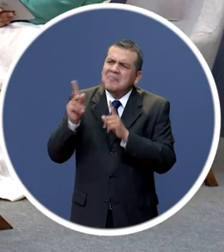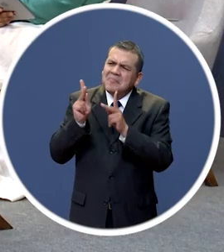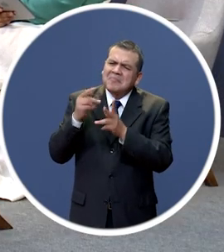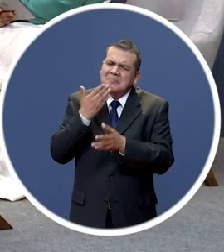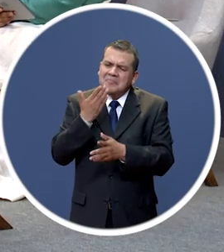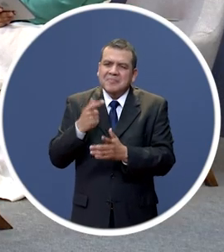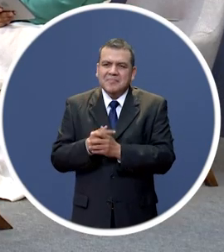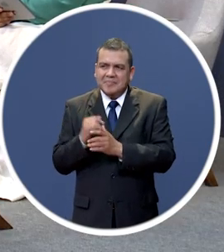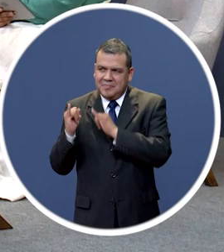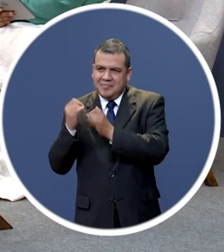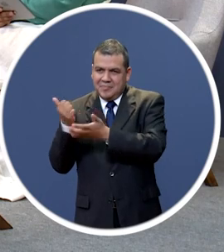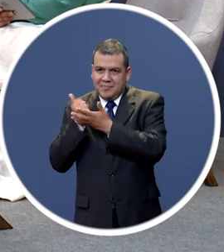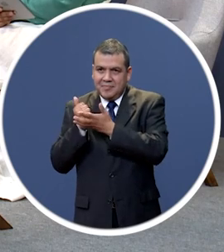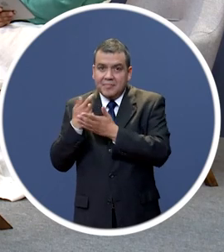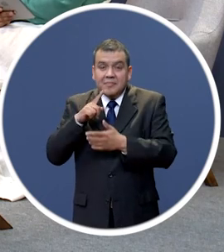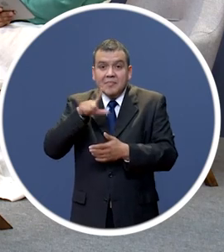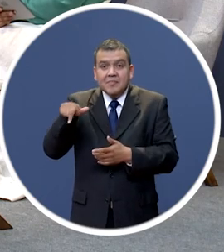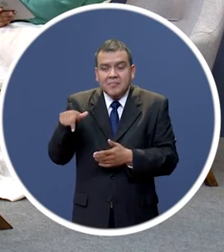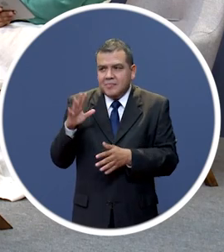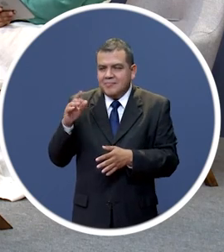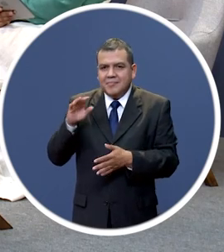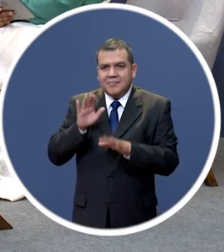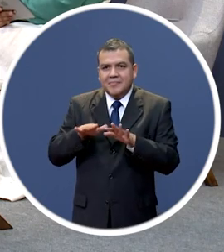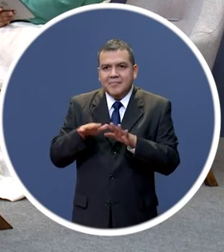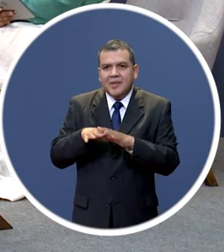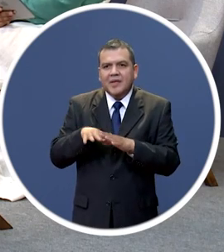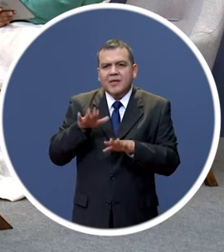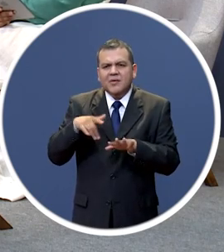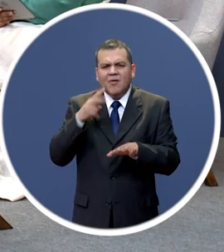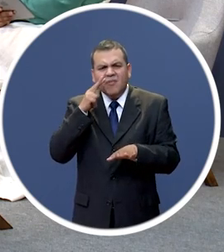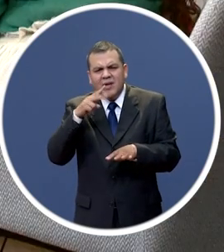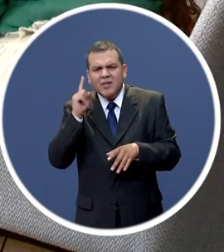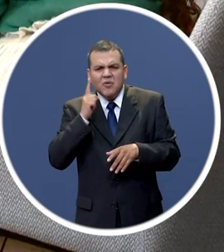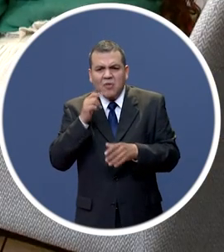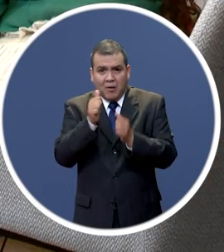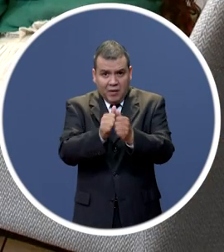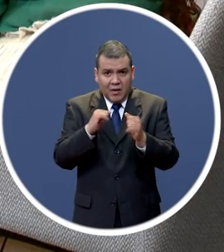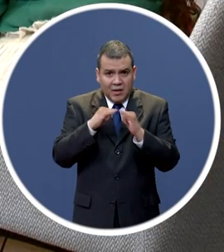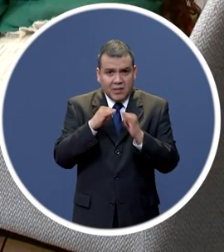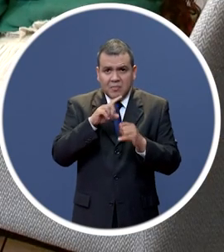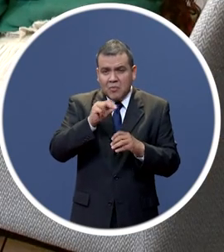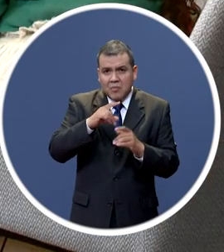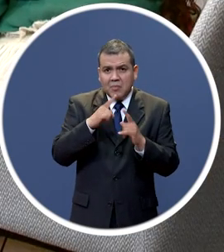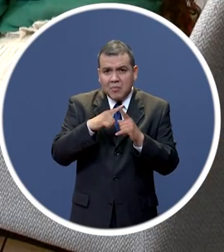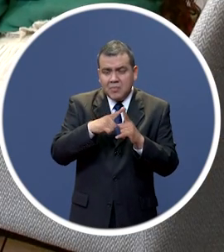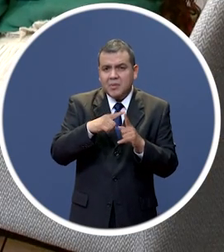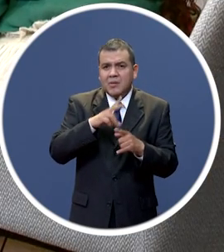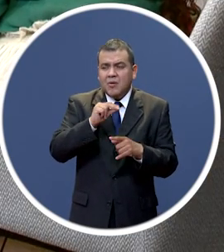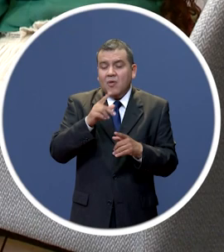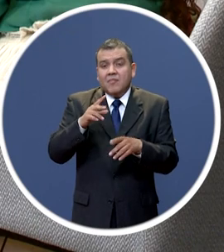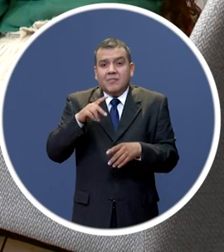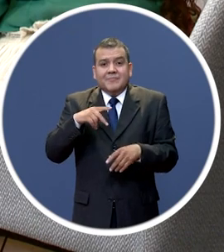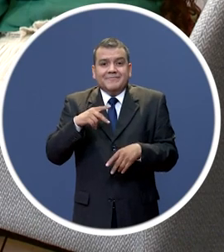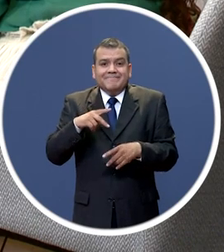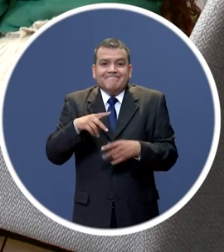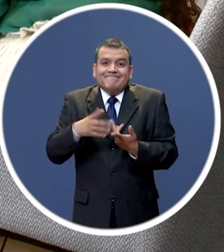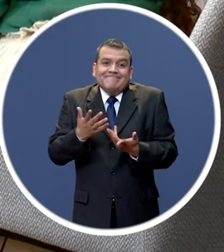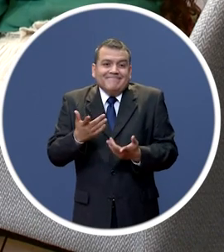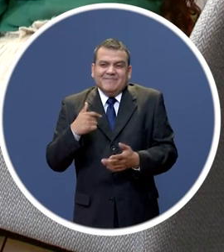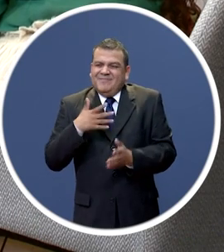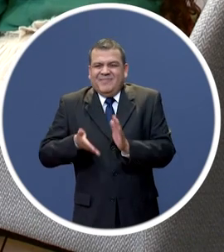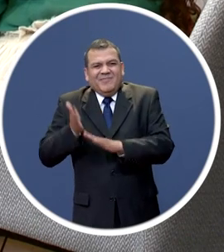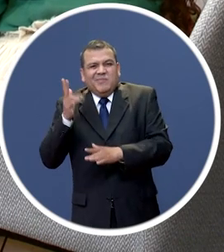pregunto al sordo que por qué se va, por qué no iba a estar y me dice que no iba a haber este intérprete, iban a estar en una conferencia,